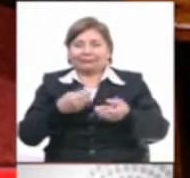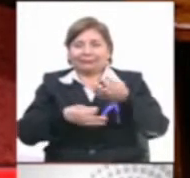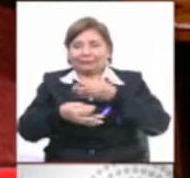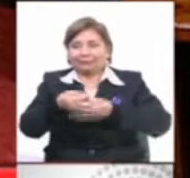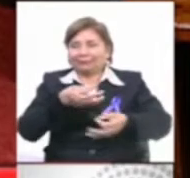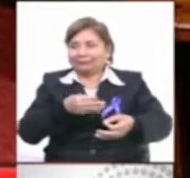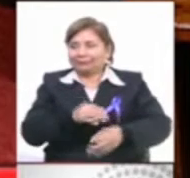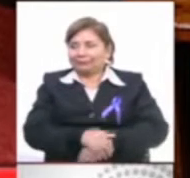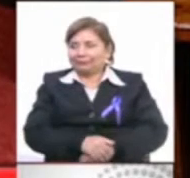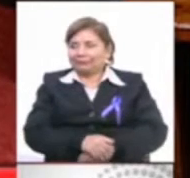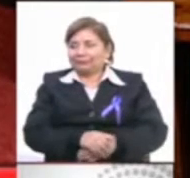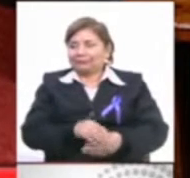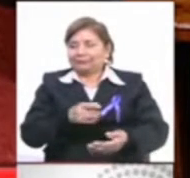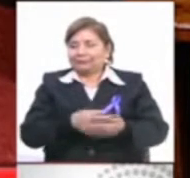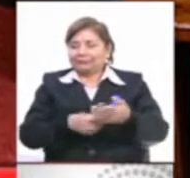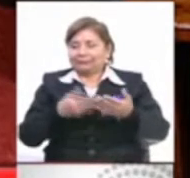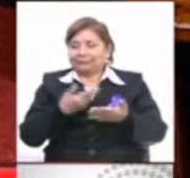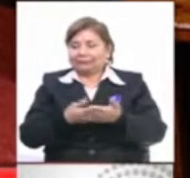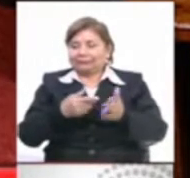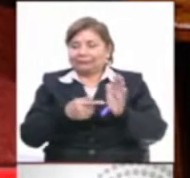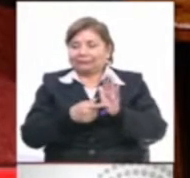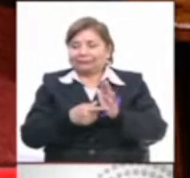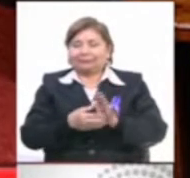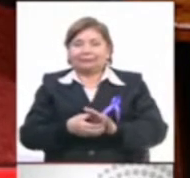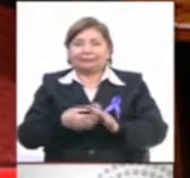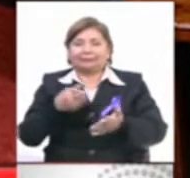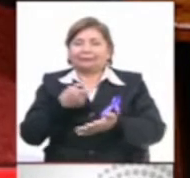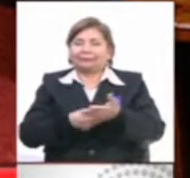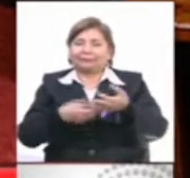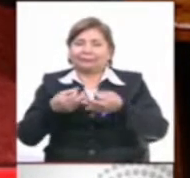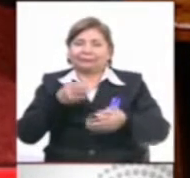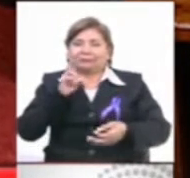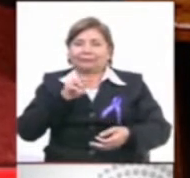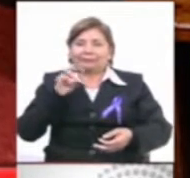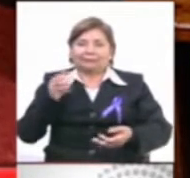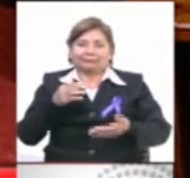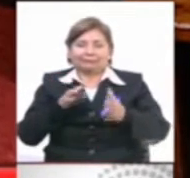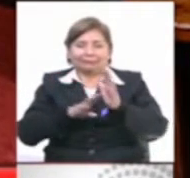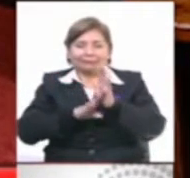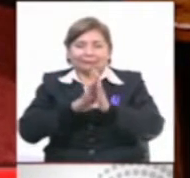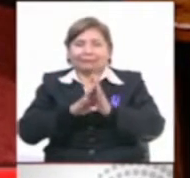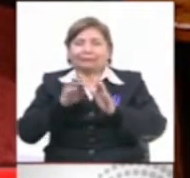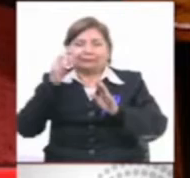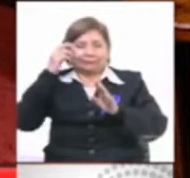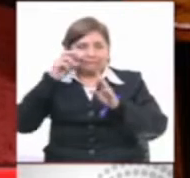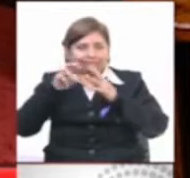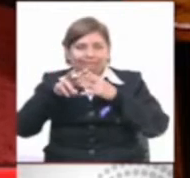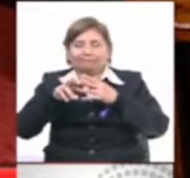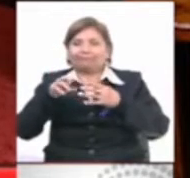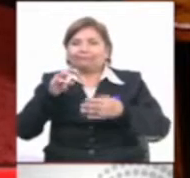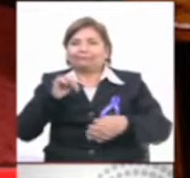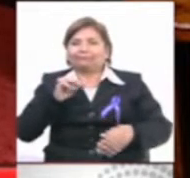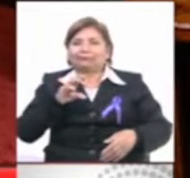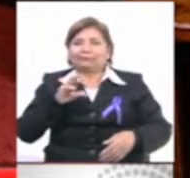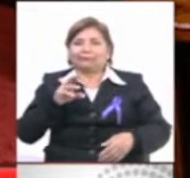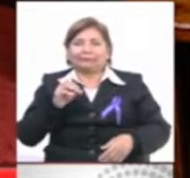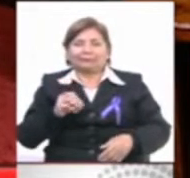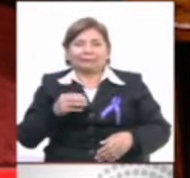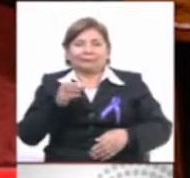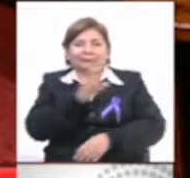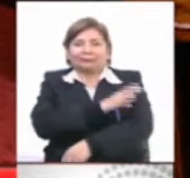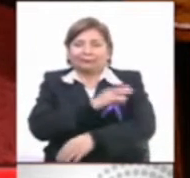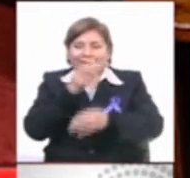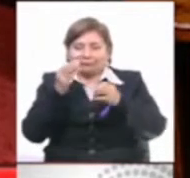transferencias. Como se ha señalado, el presupuesto 2022 está basado en proyecciones macroeconómicas y